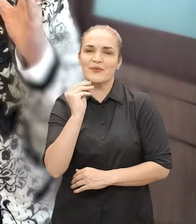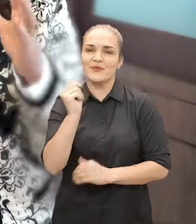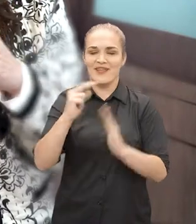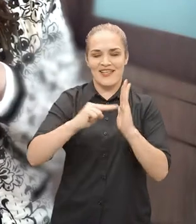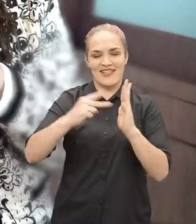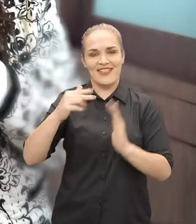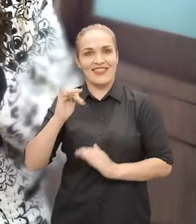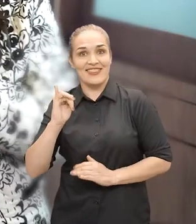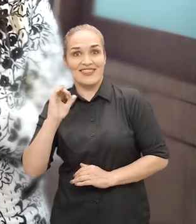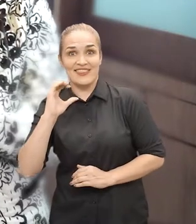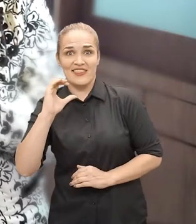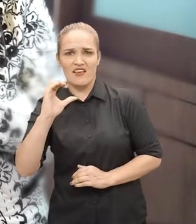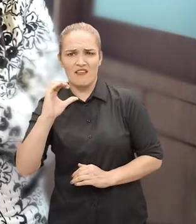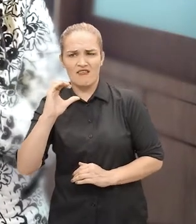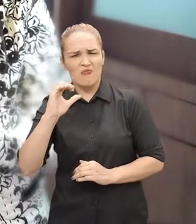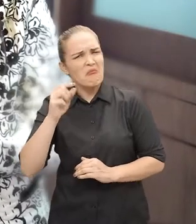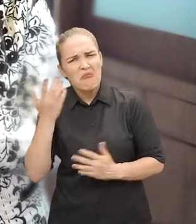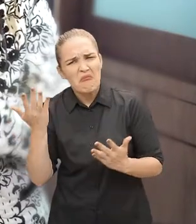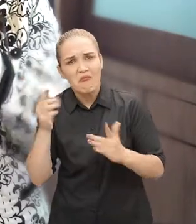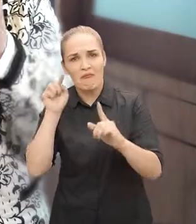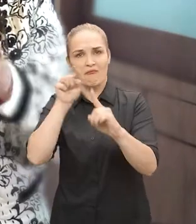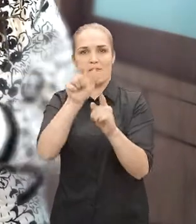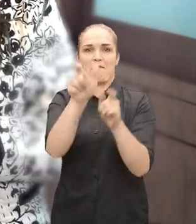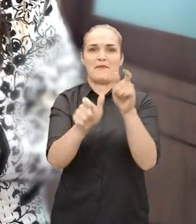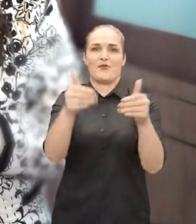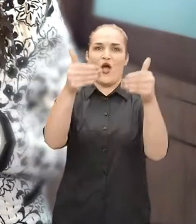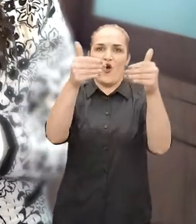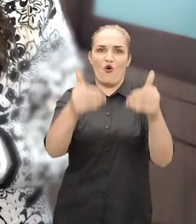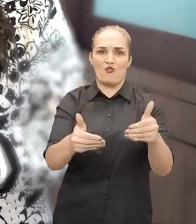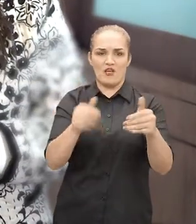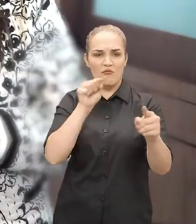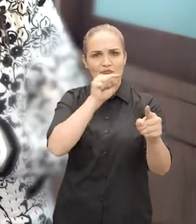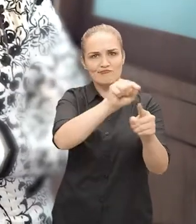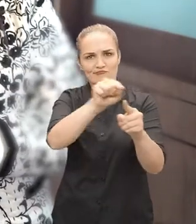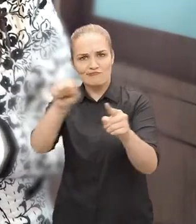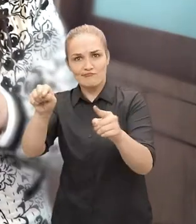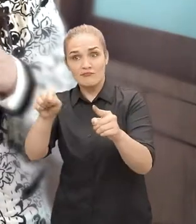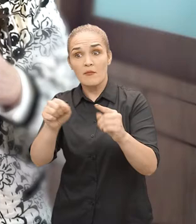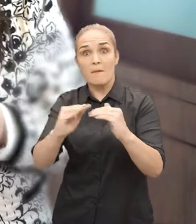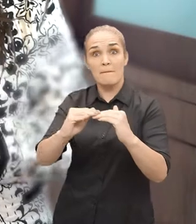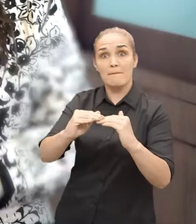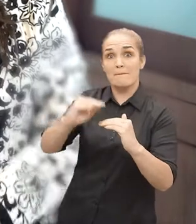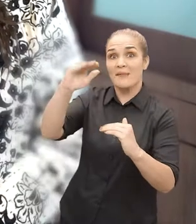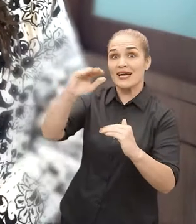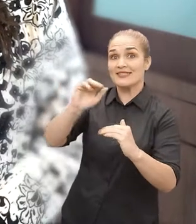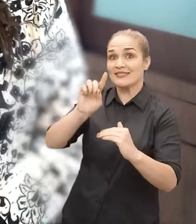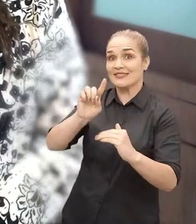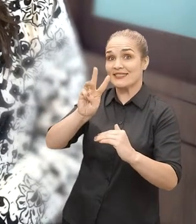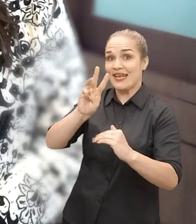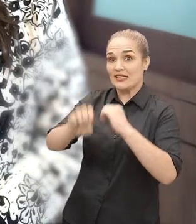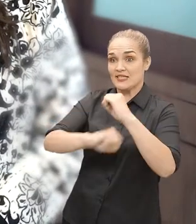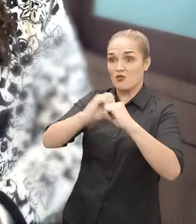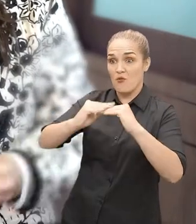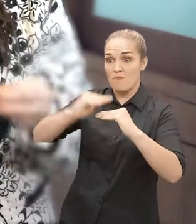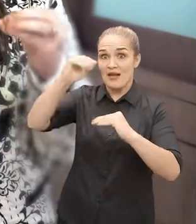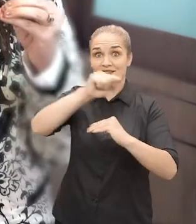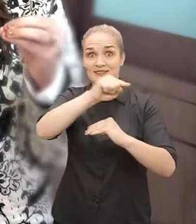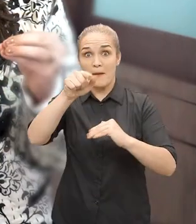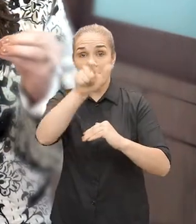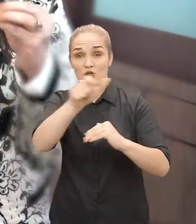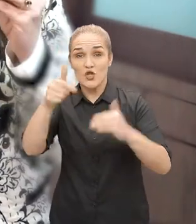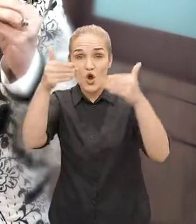gran iniciativa para transformar la vida de las personas con discapacidad y mayores de 13 años